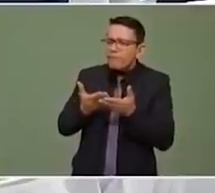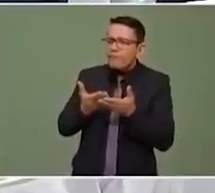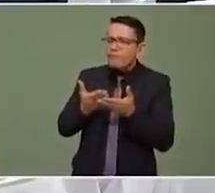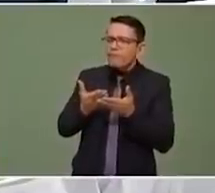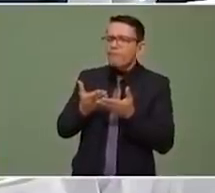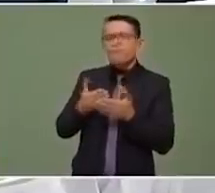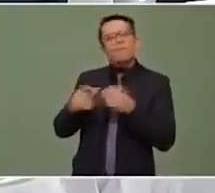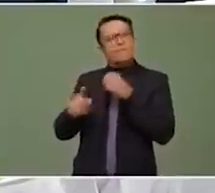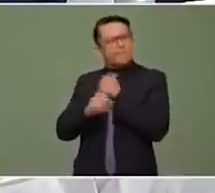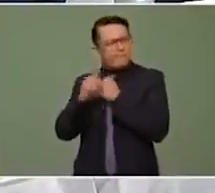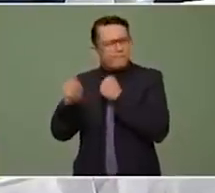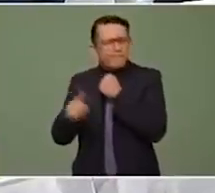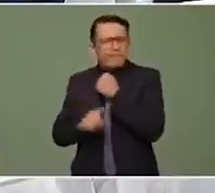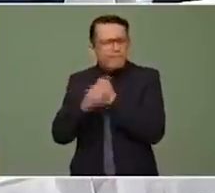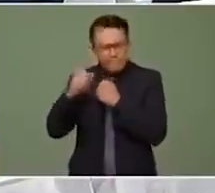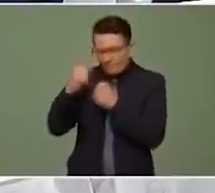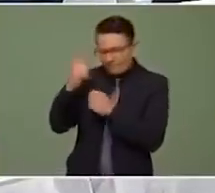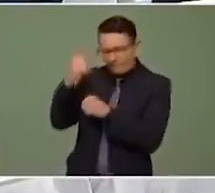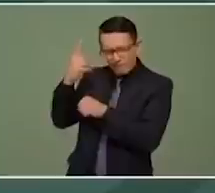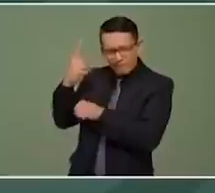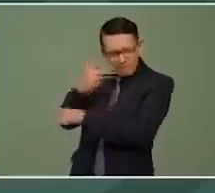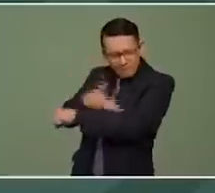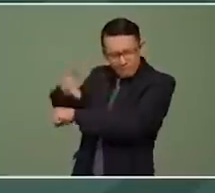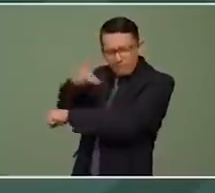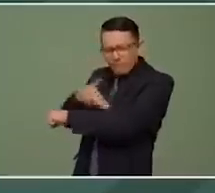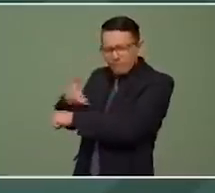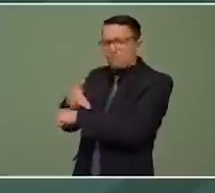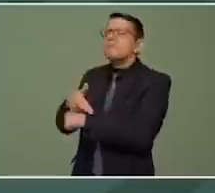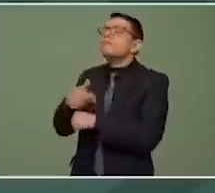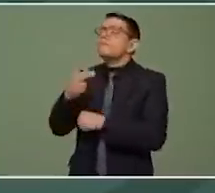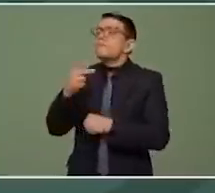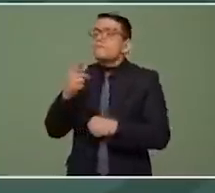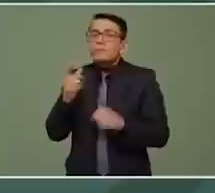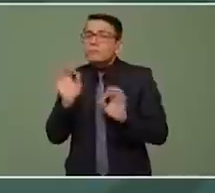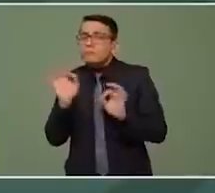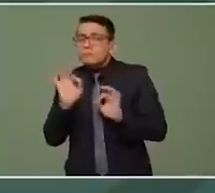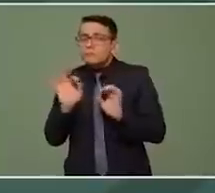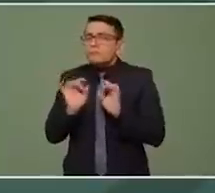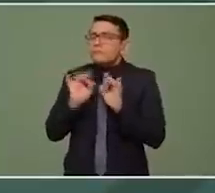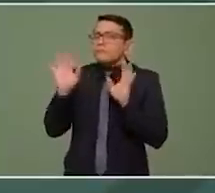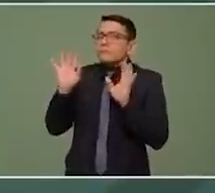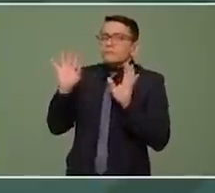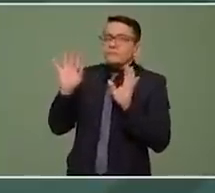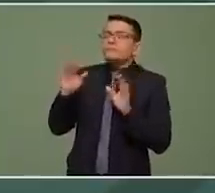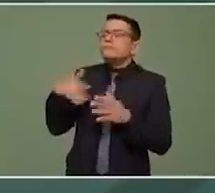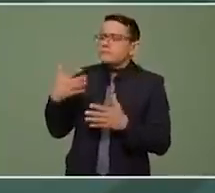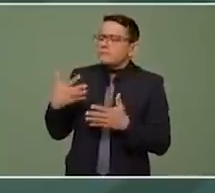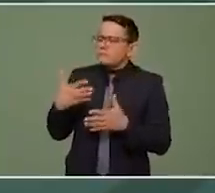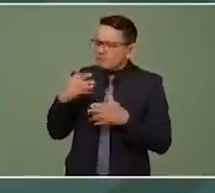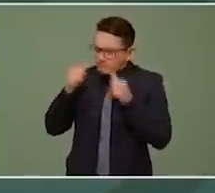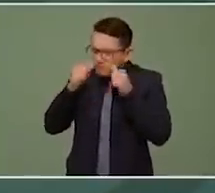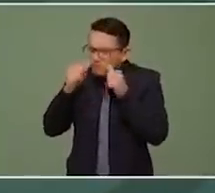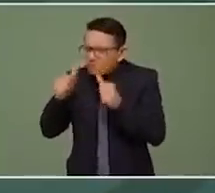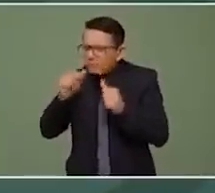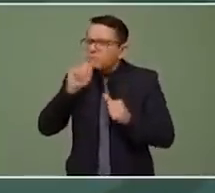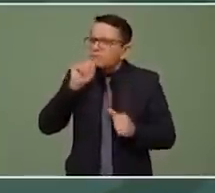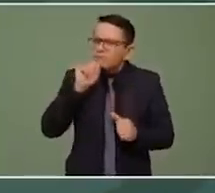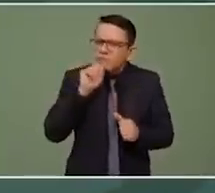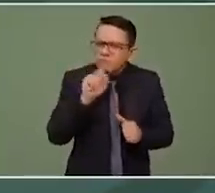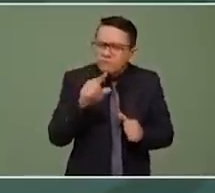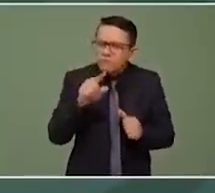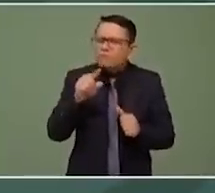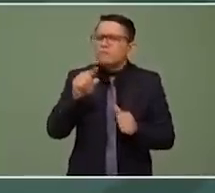el problema de inseguridad y de violencia que se padece que tengan también esa